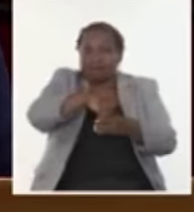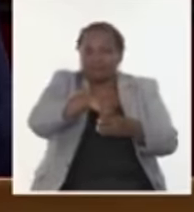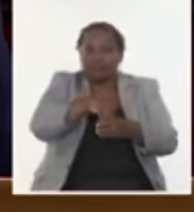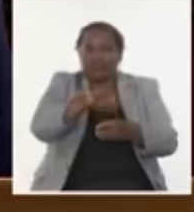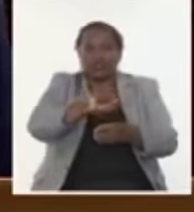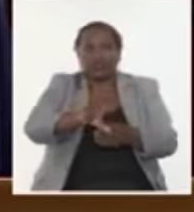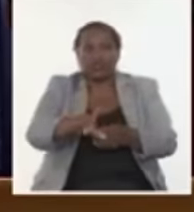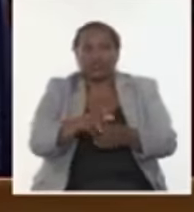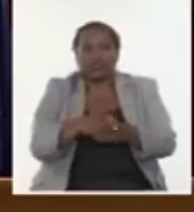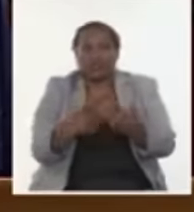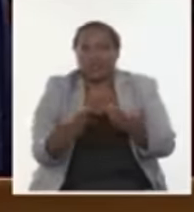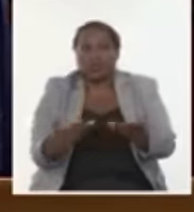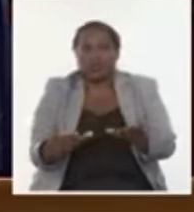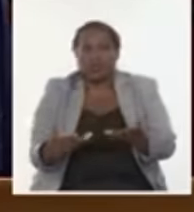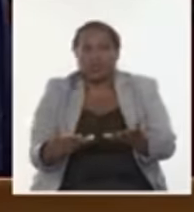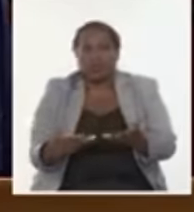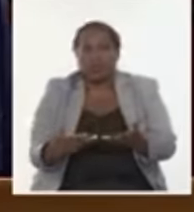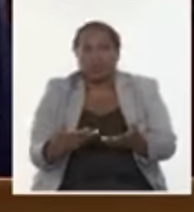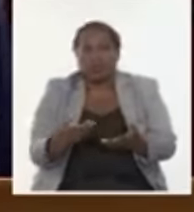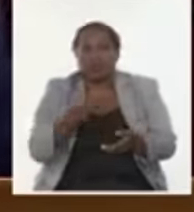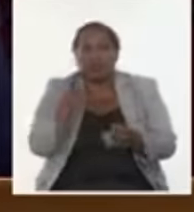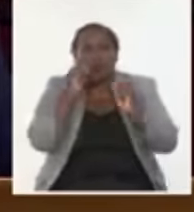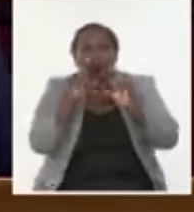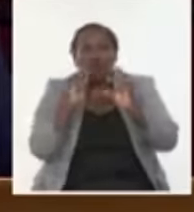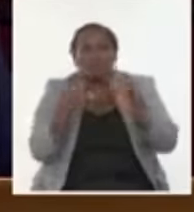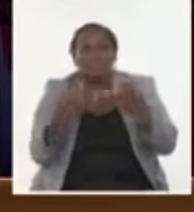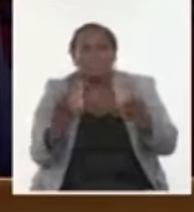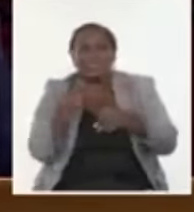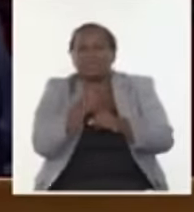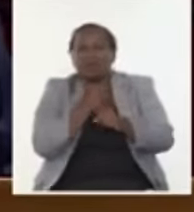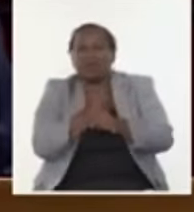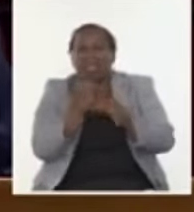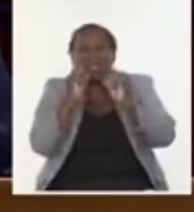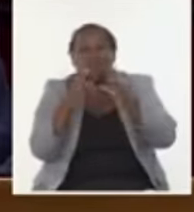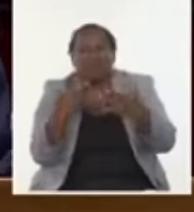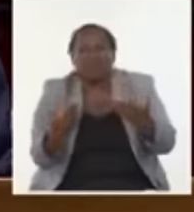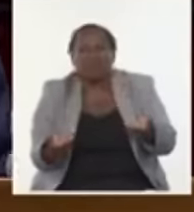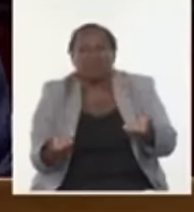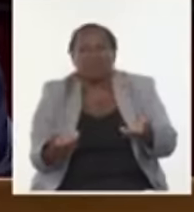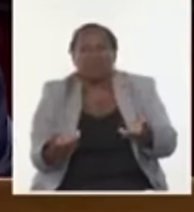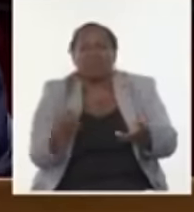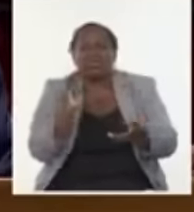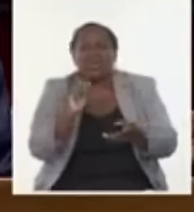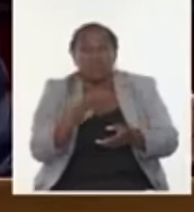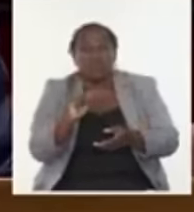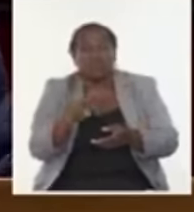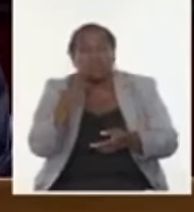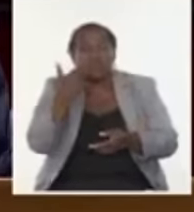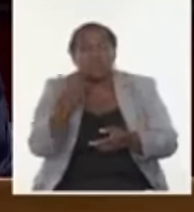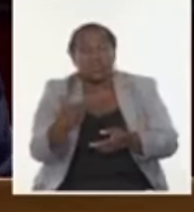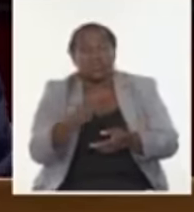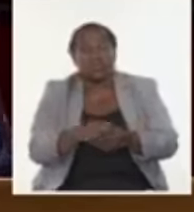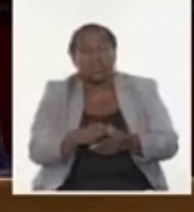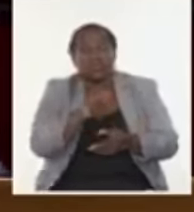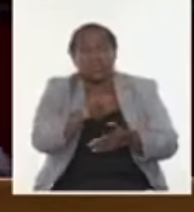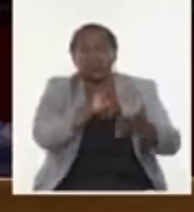Porque además, ¿cómo es posible que se pueda vivir sin trabajar? Entonces, este es un asunto en el cual le estamos dedicando todos los